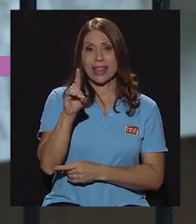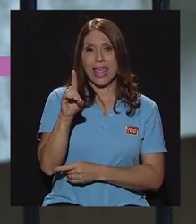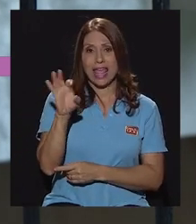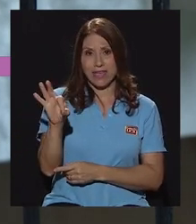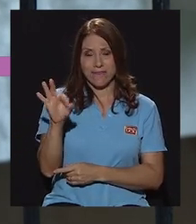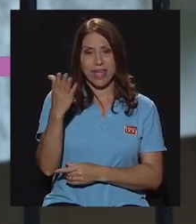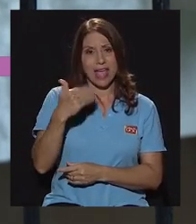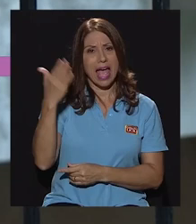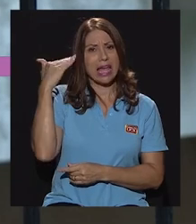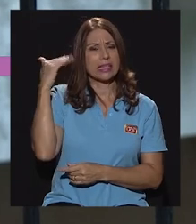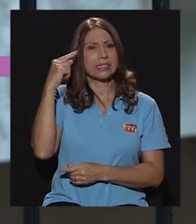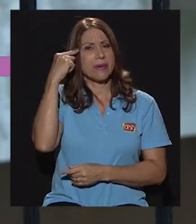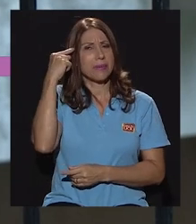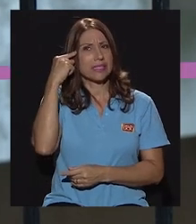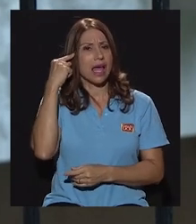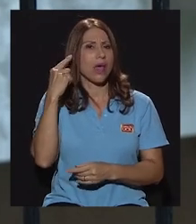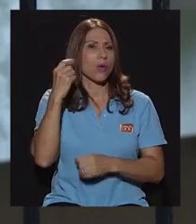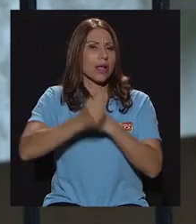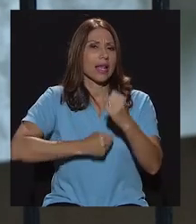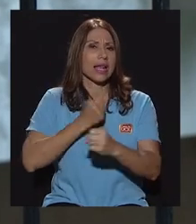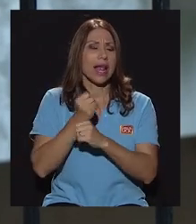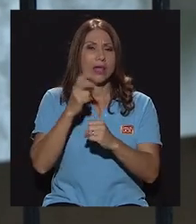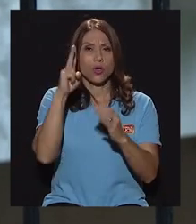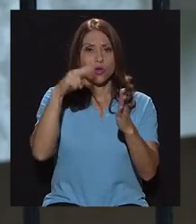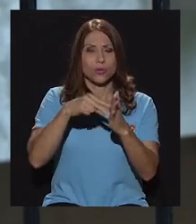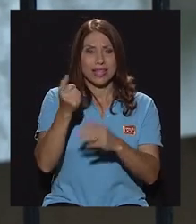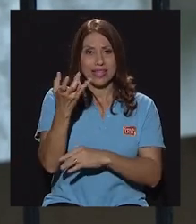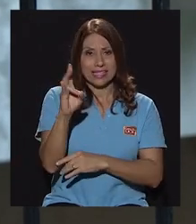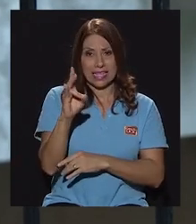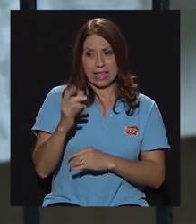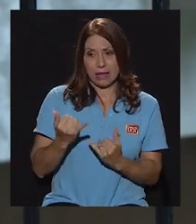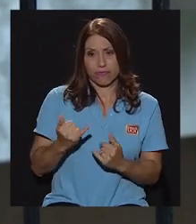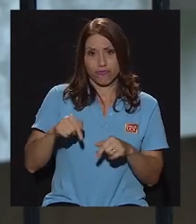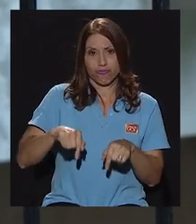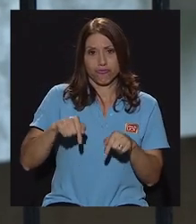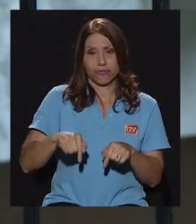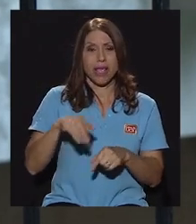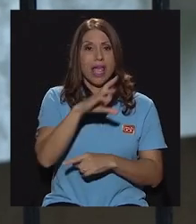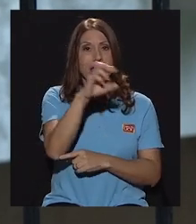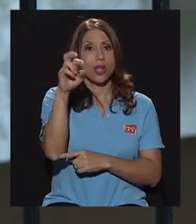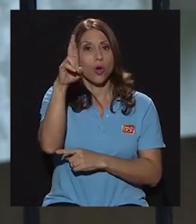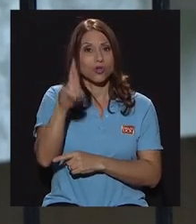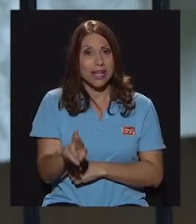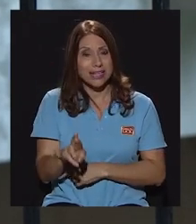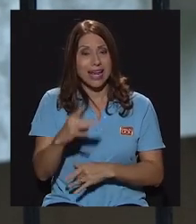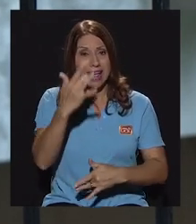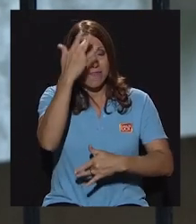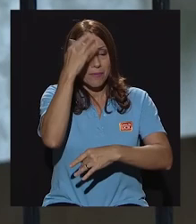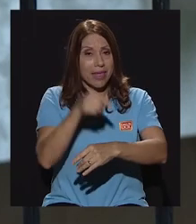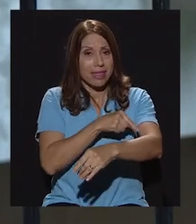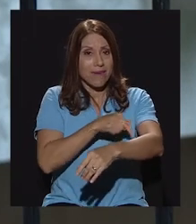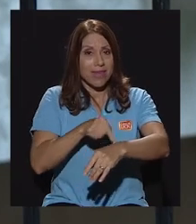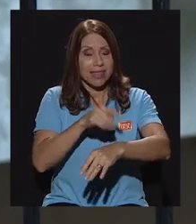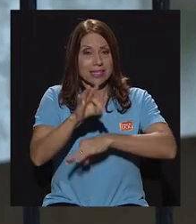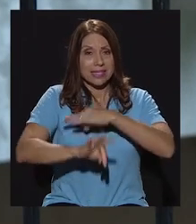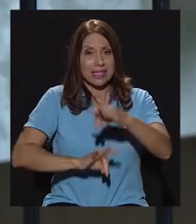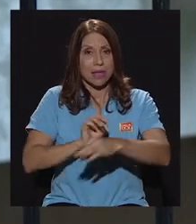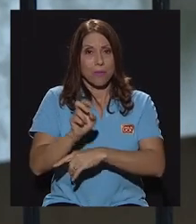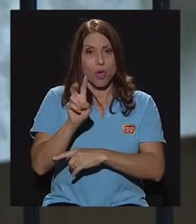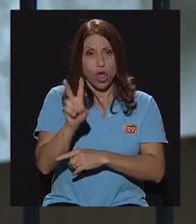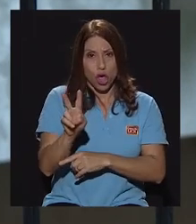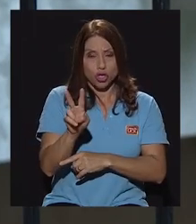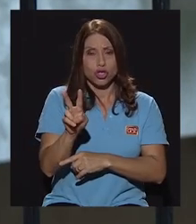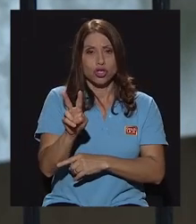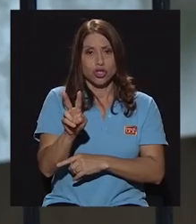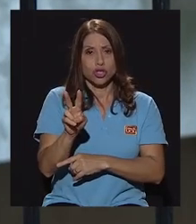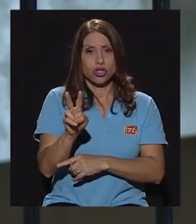IDF, se había proyectado más o menos para el 2017 que en Costa Rica la prevalencia de diabetes tipo 2